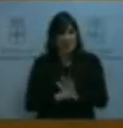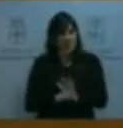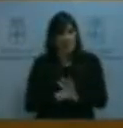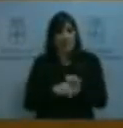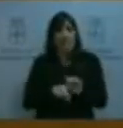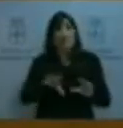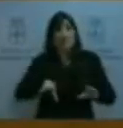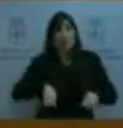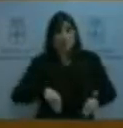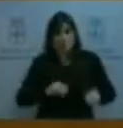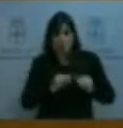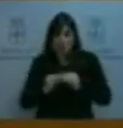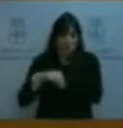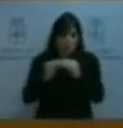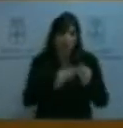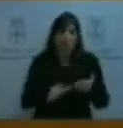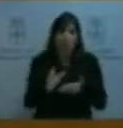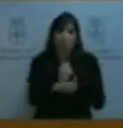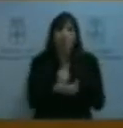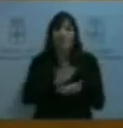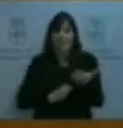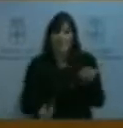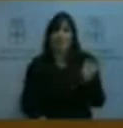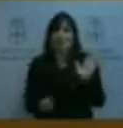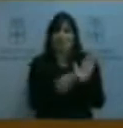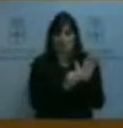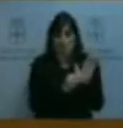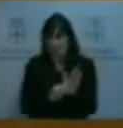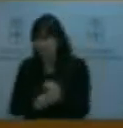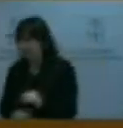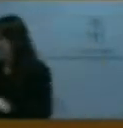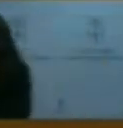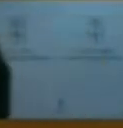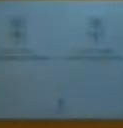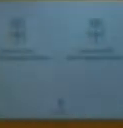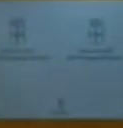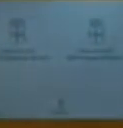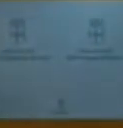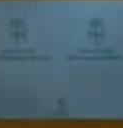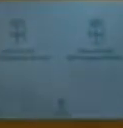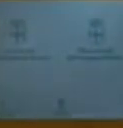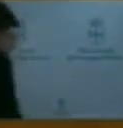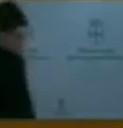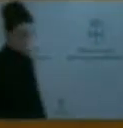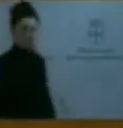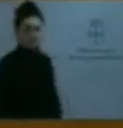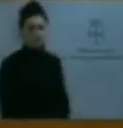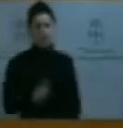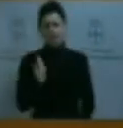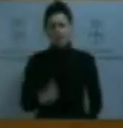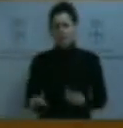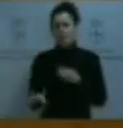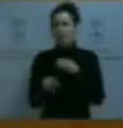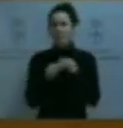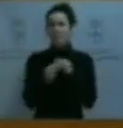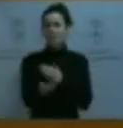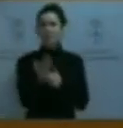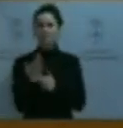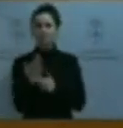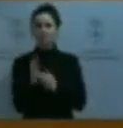texto. Igual que gran número de las enmiendas formuladas y de las transaccionadas se incorporaron